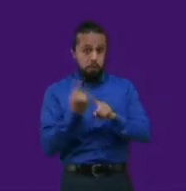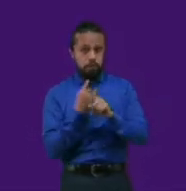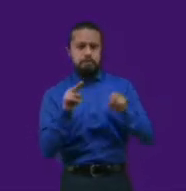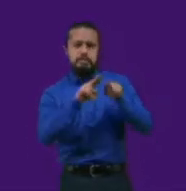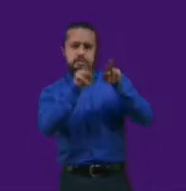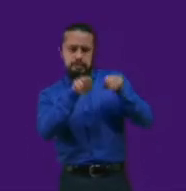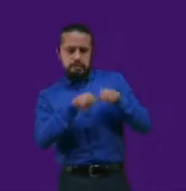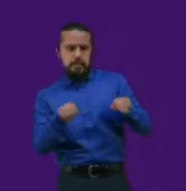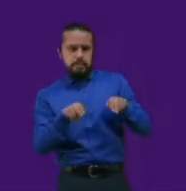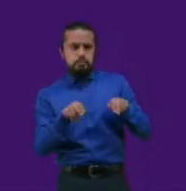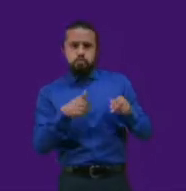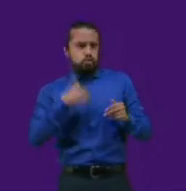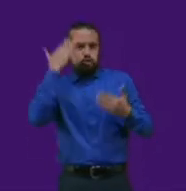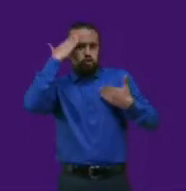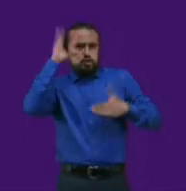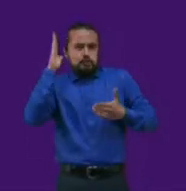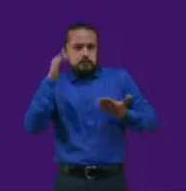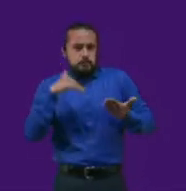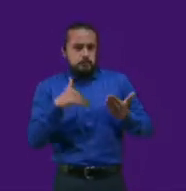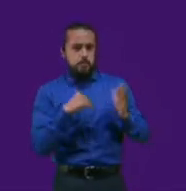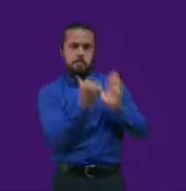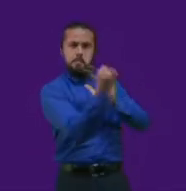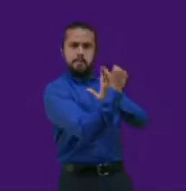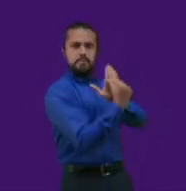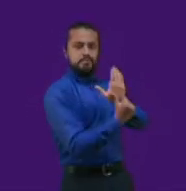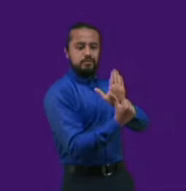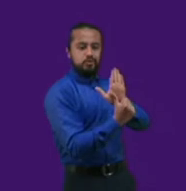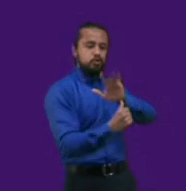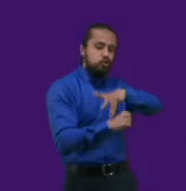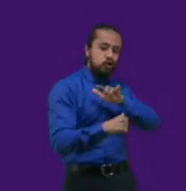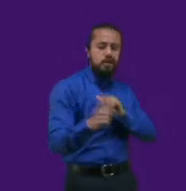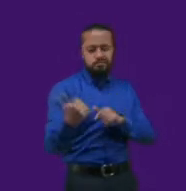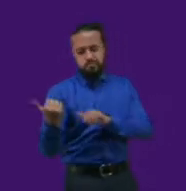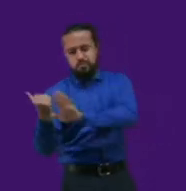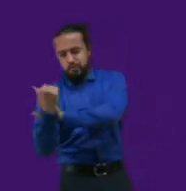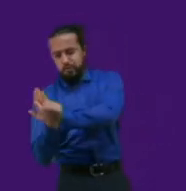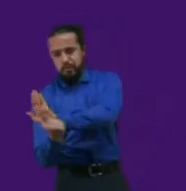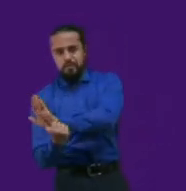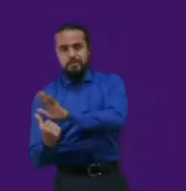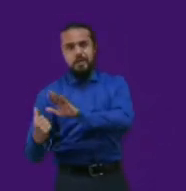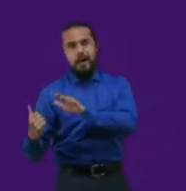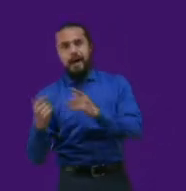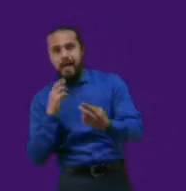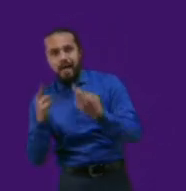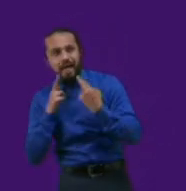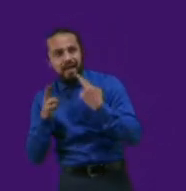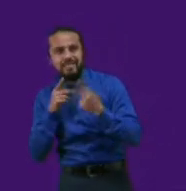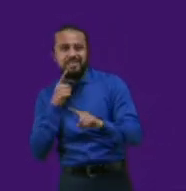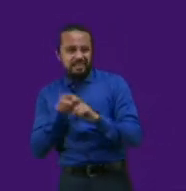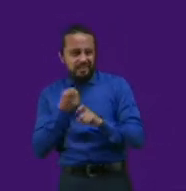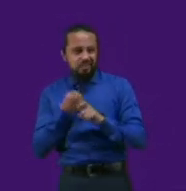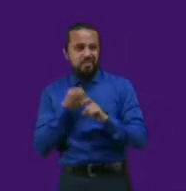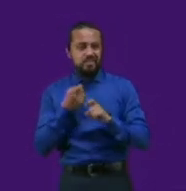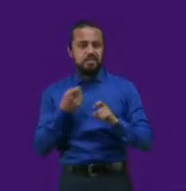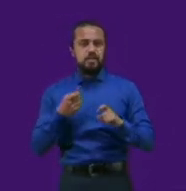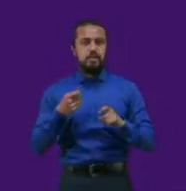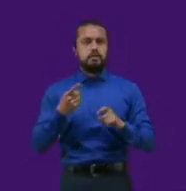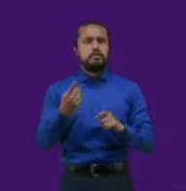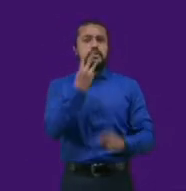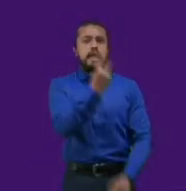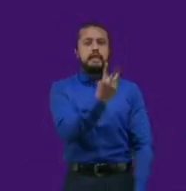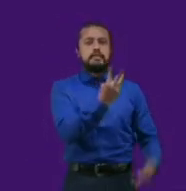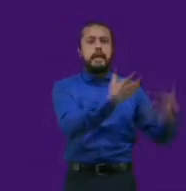no sabía programar, entonces, pues, siempre era como con una agencia, que siempre era dificilísima esa relación. Entonces, después de pasar por 3